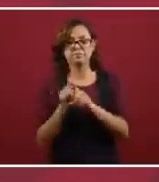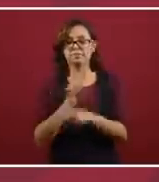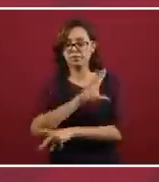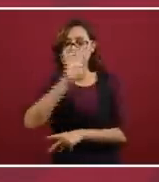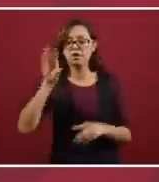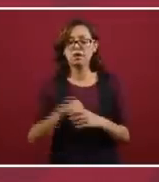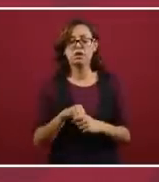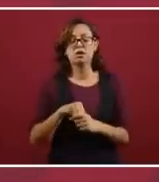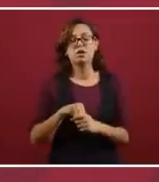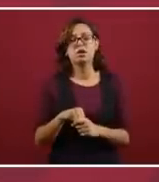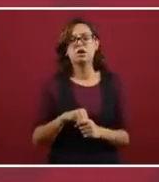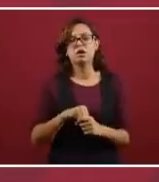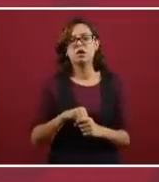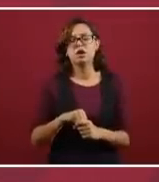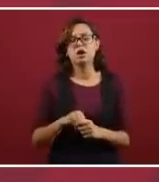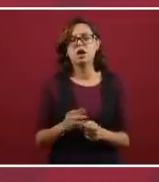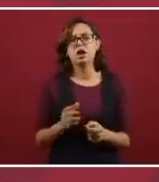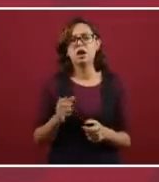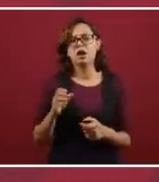es